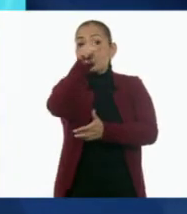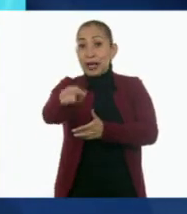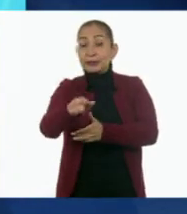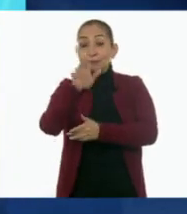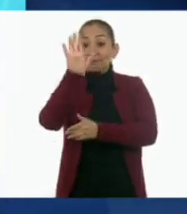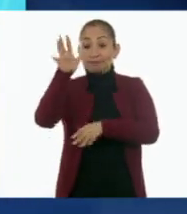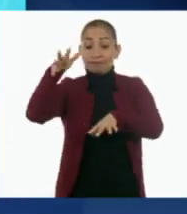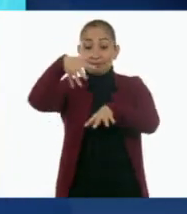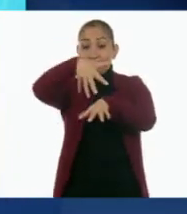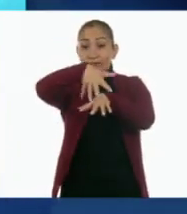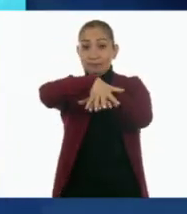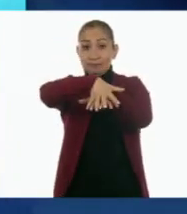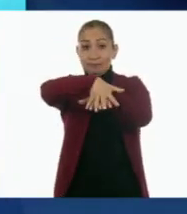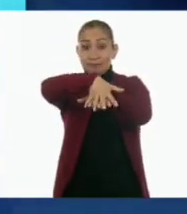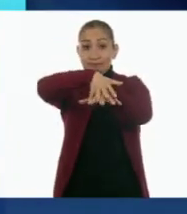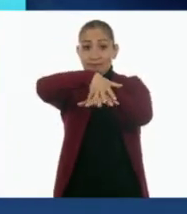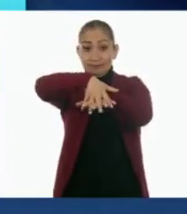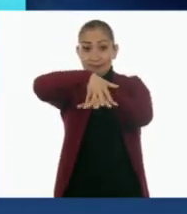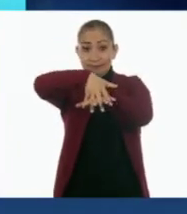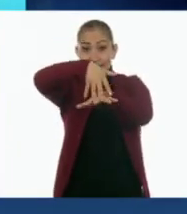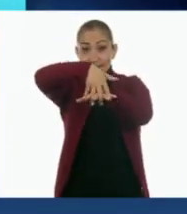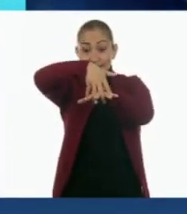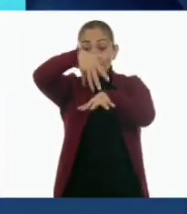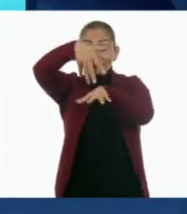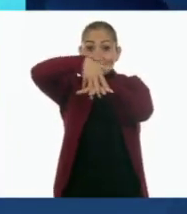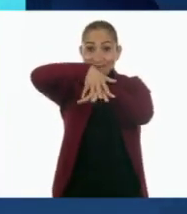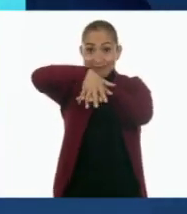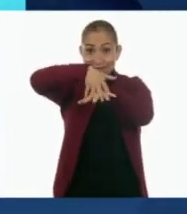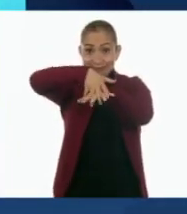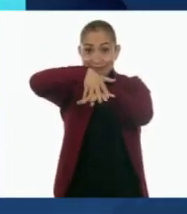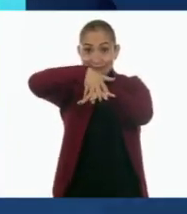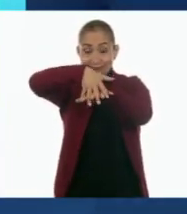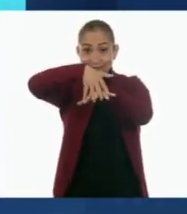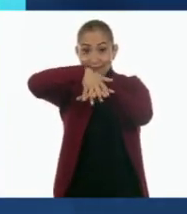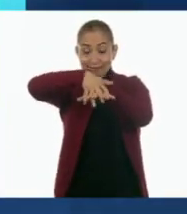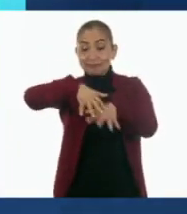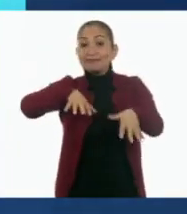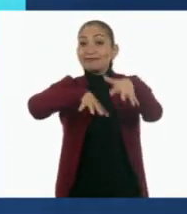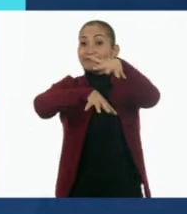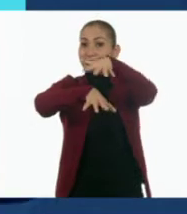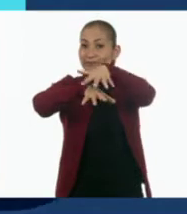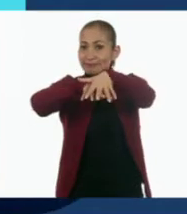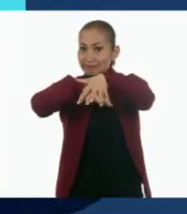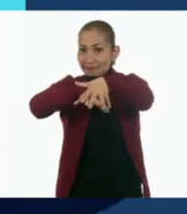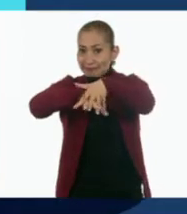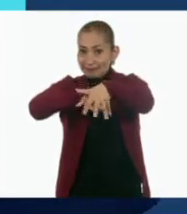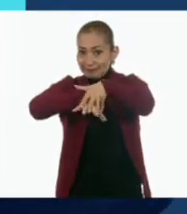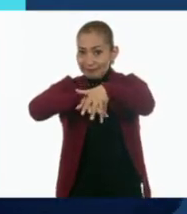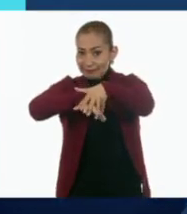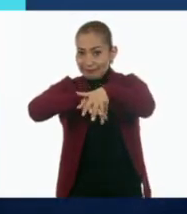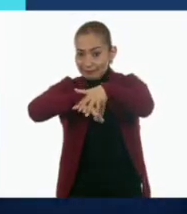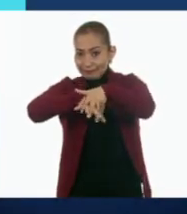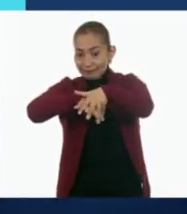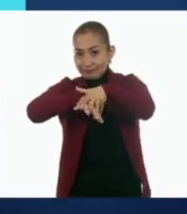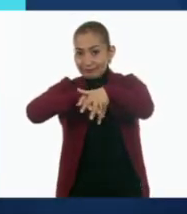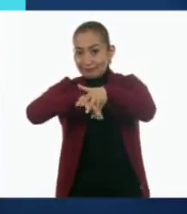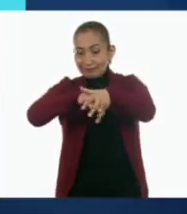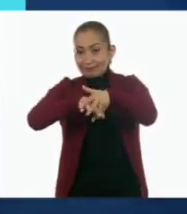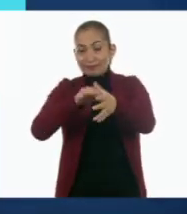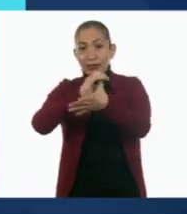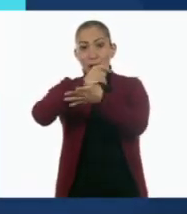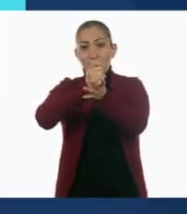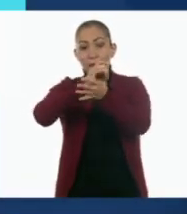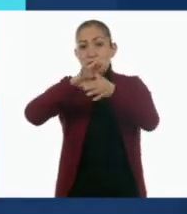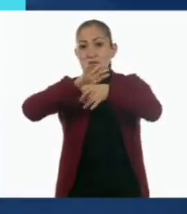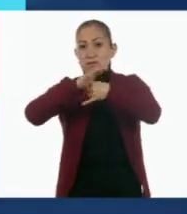la palma de una de tus manos contra el dorso de la otra, entrelazando los dedos. Repite lo mismo con la otra mano. Frota los